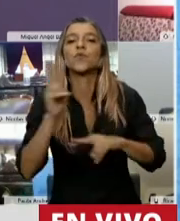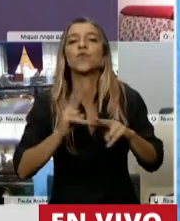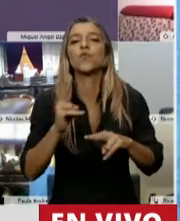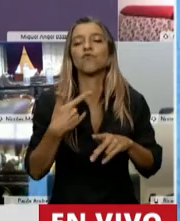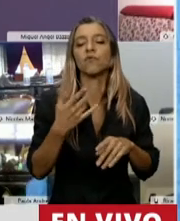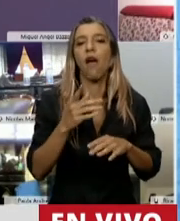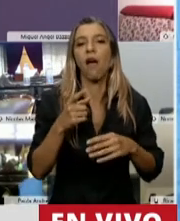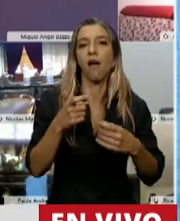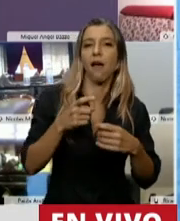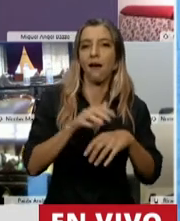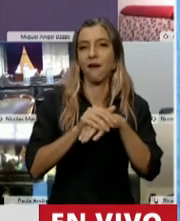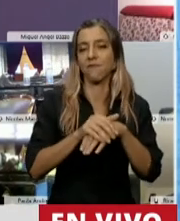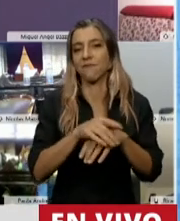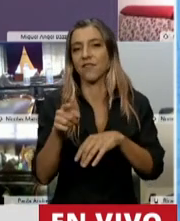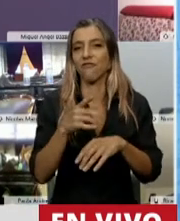de amigos,